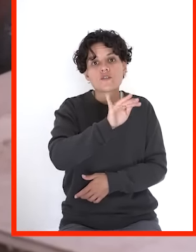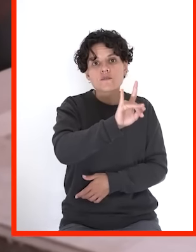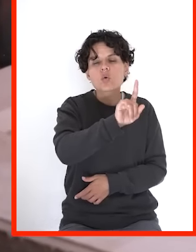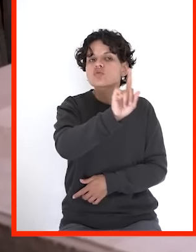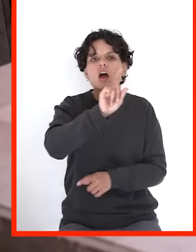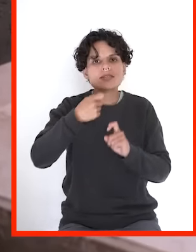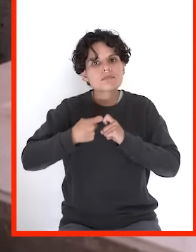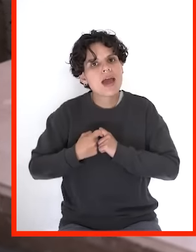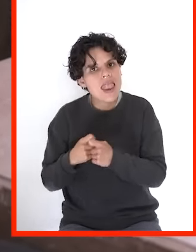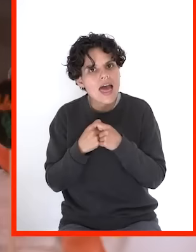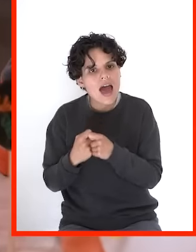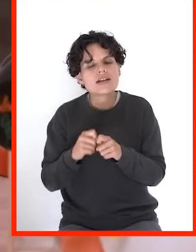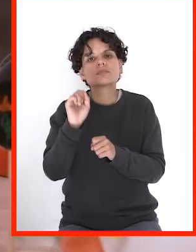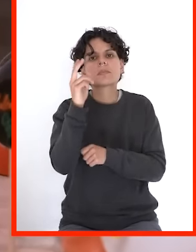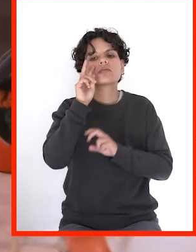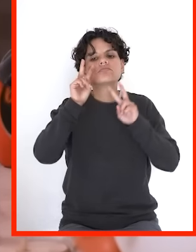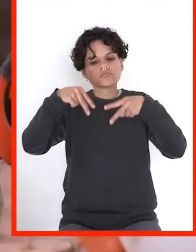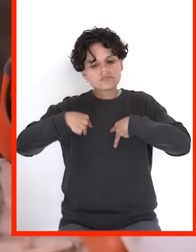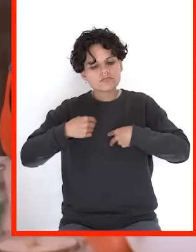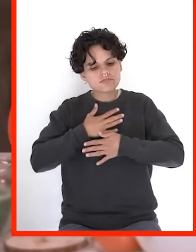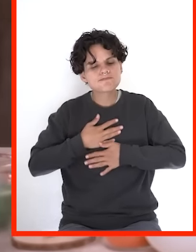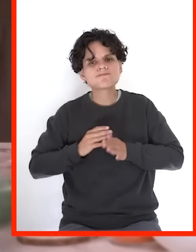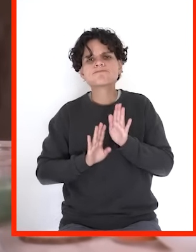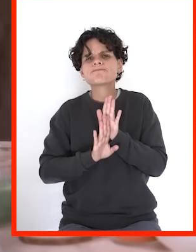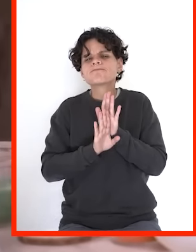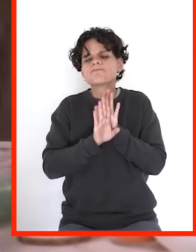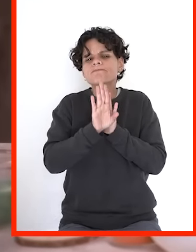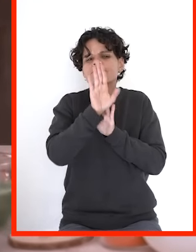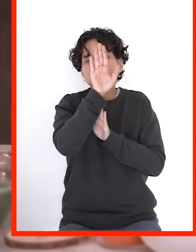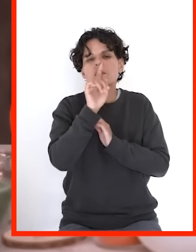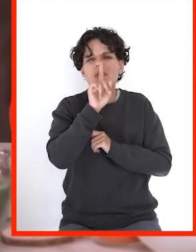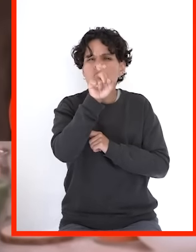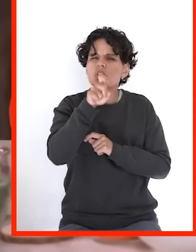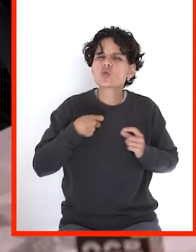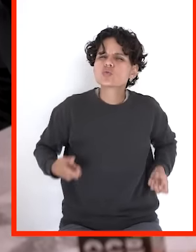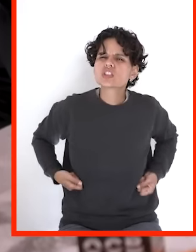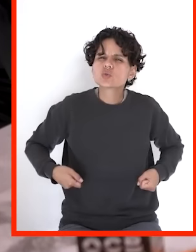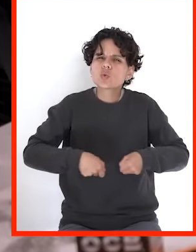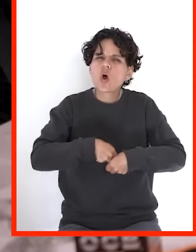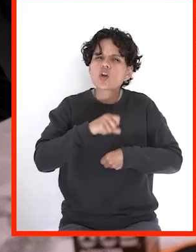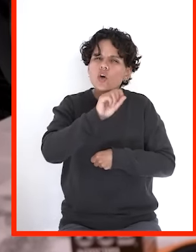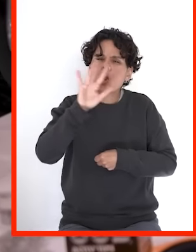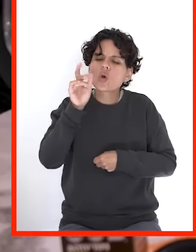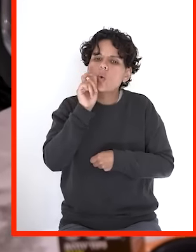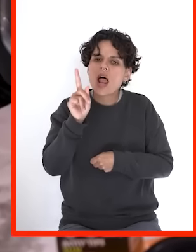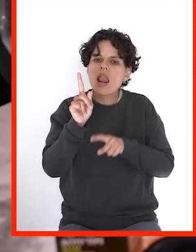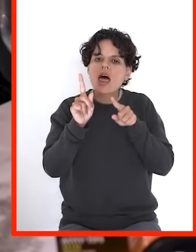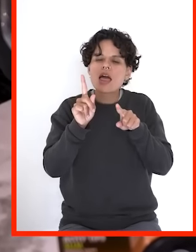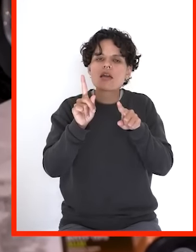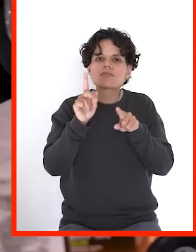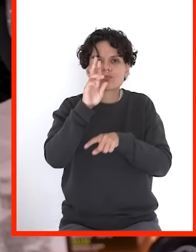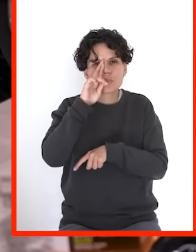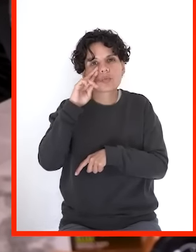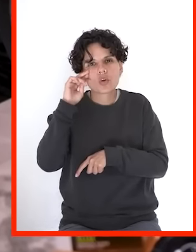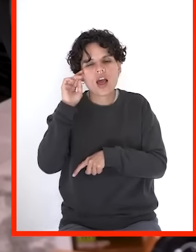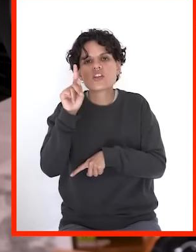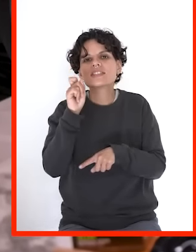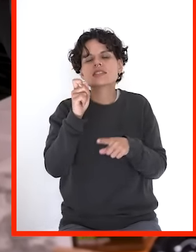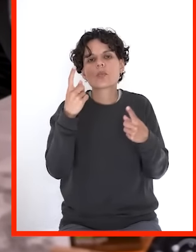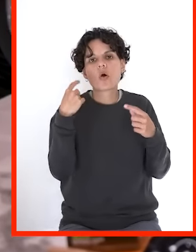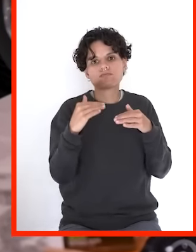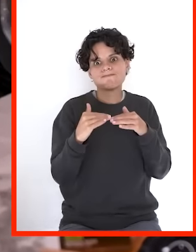Muy lindo vencerse, eso. Vencerse a uno mismo. ¿Y cuánto, a qué cinturón llegaste? A cinturón... Púrpura. Púrpura. En la mitad como del... La